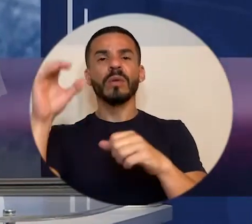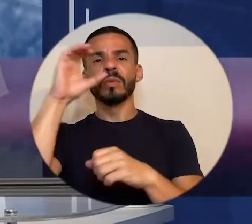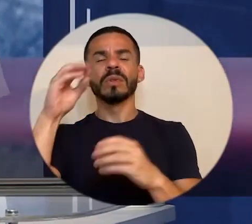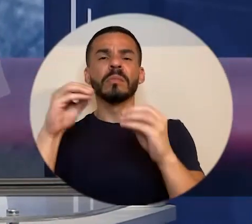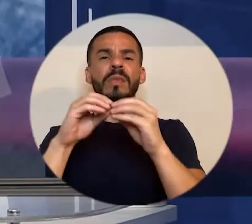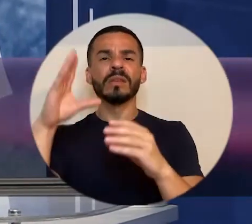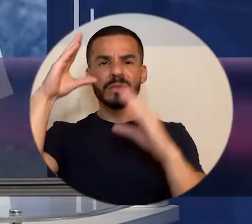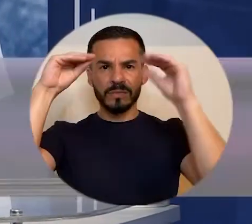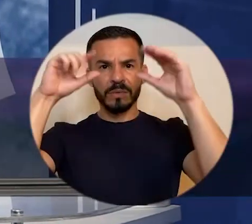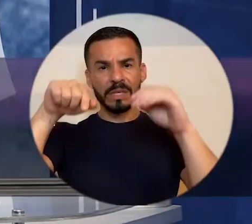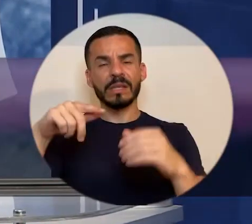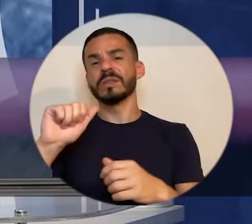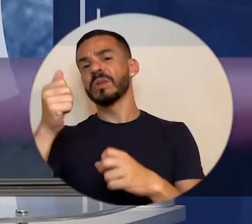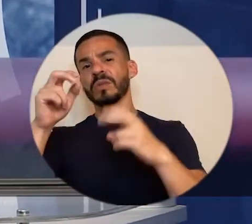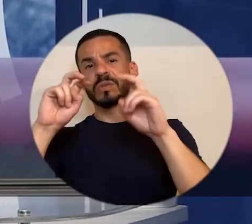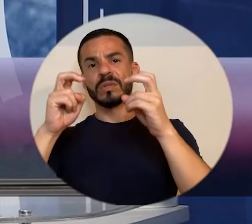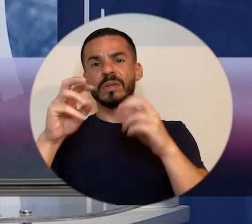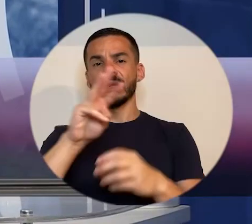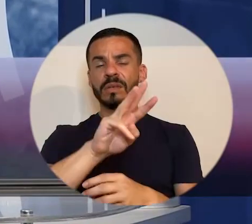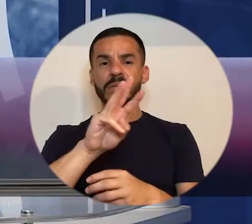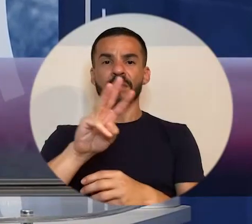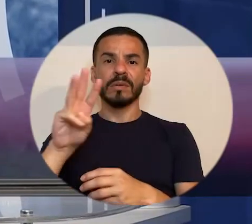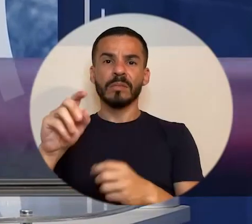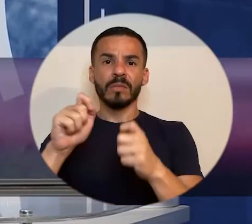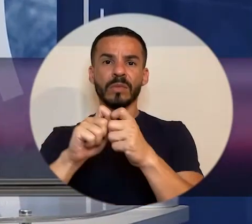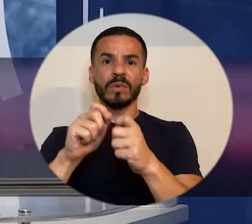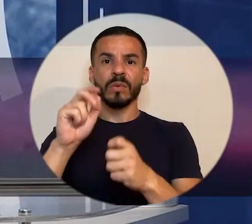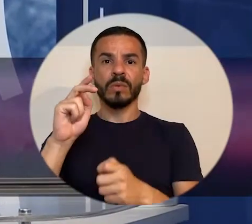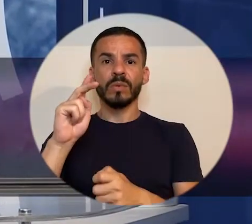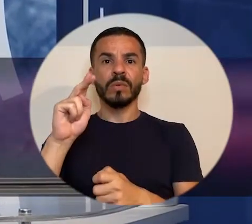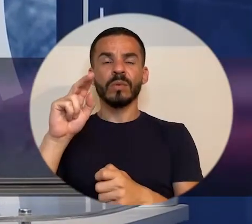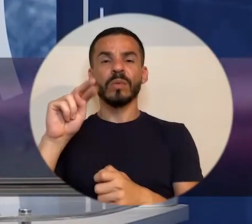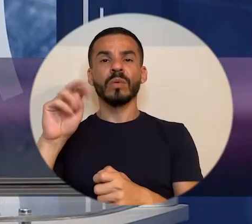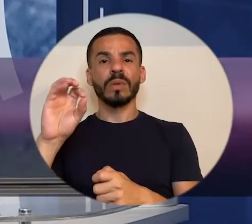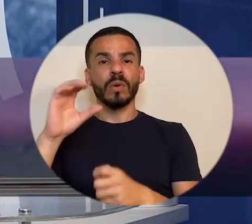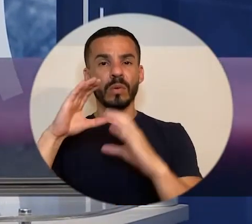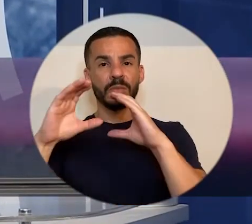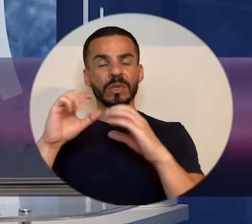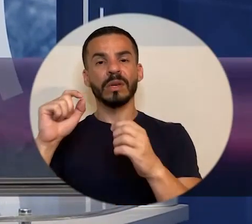buscar más información sobre este y otros temas en